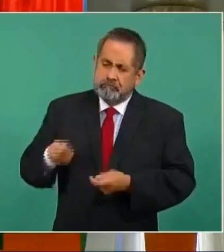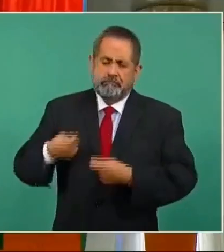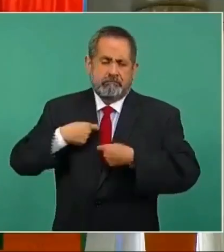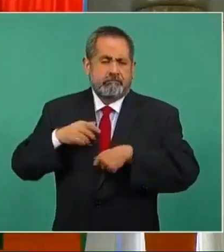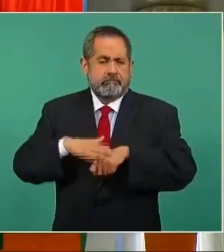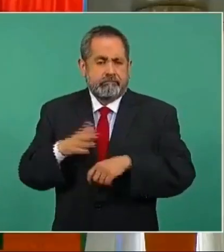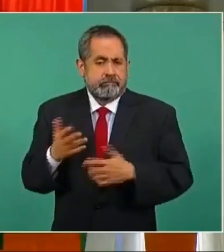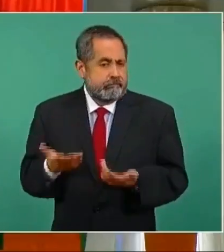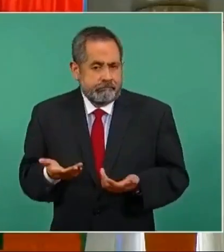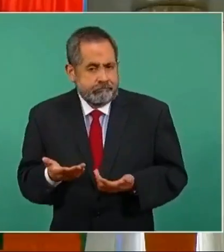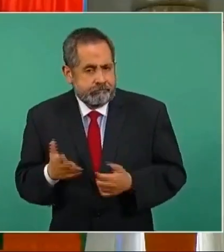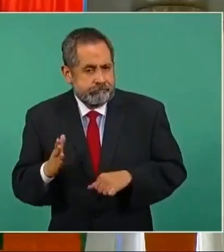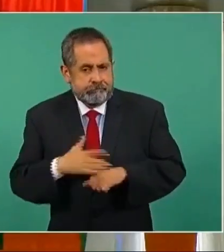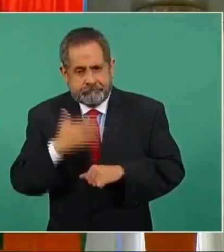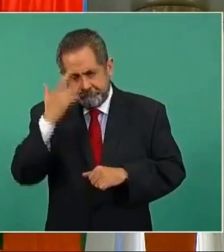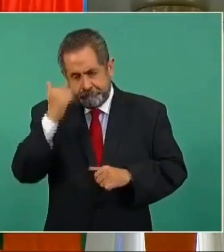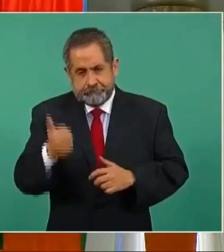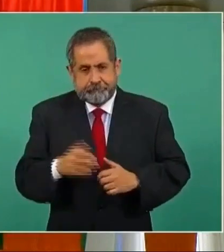qué razón?